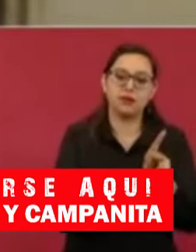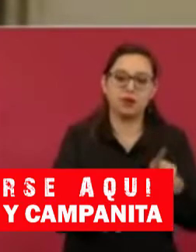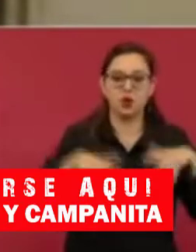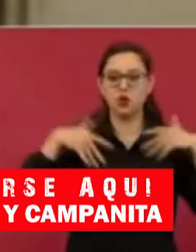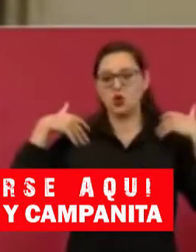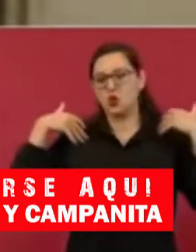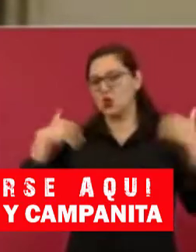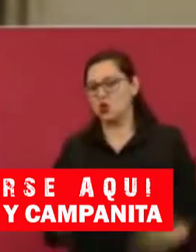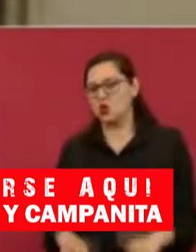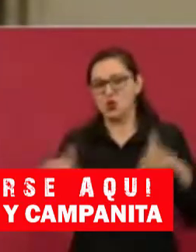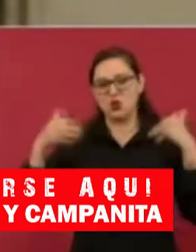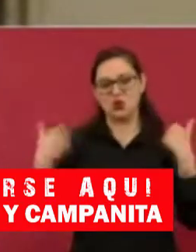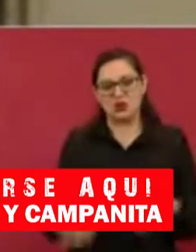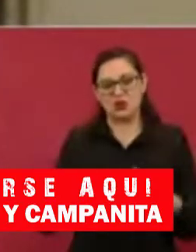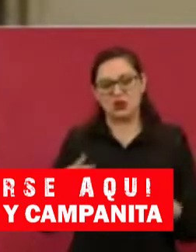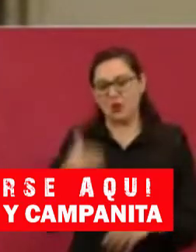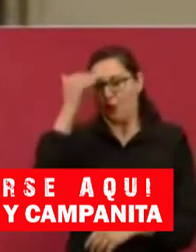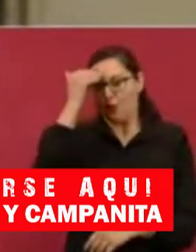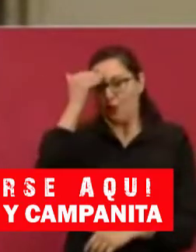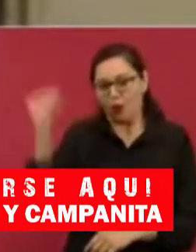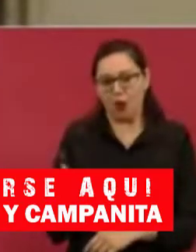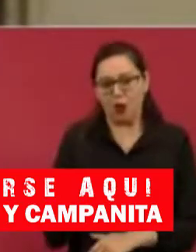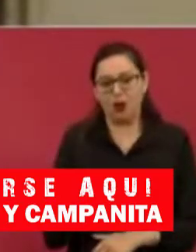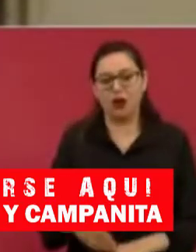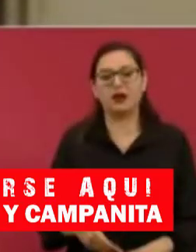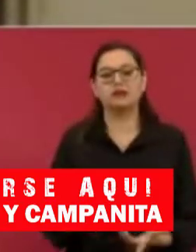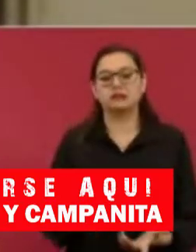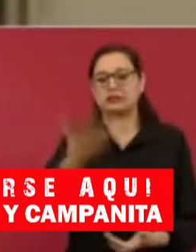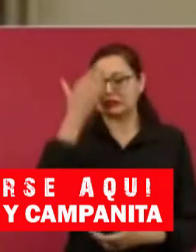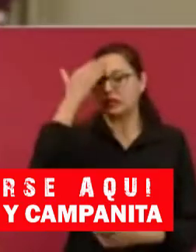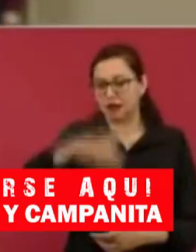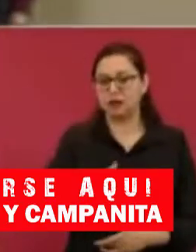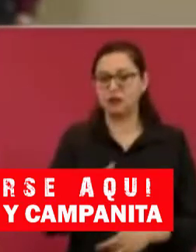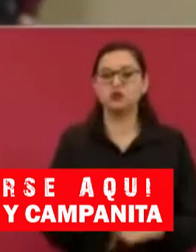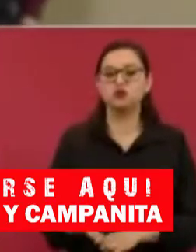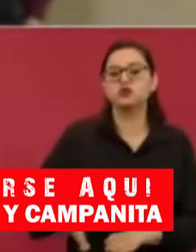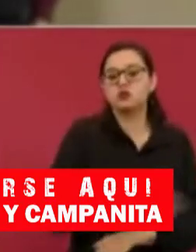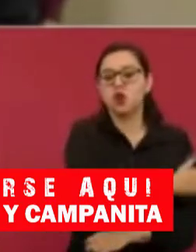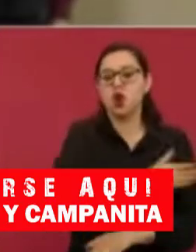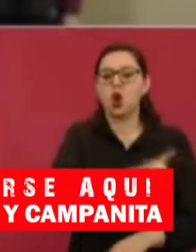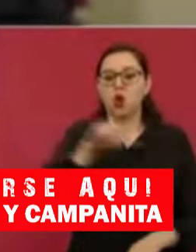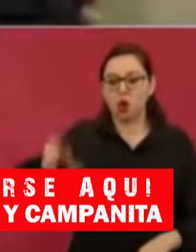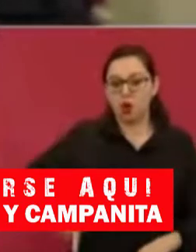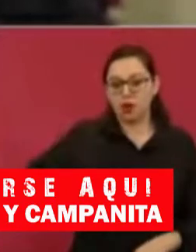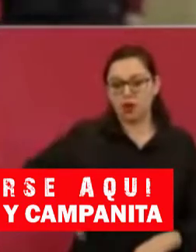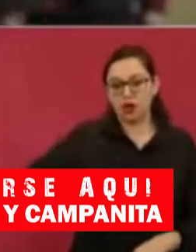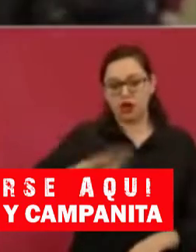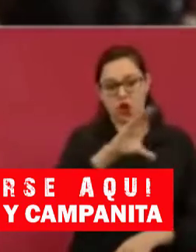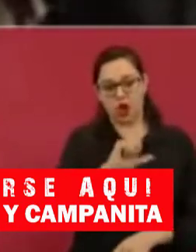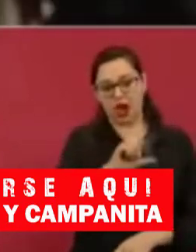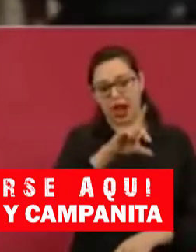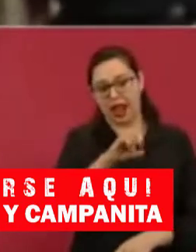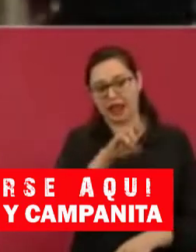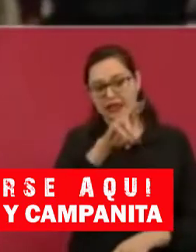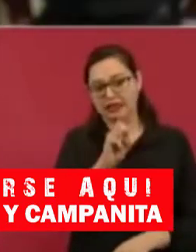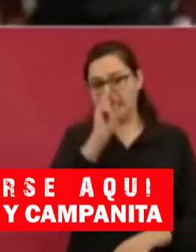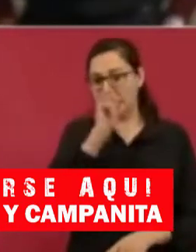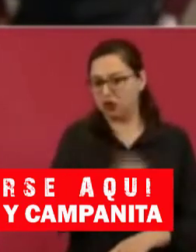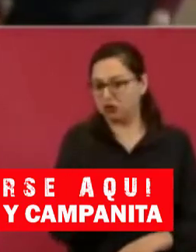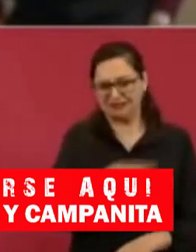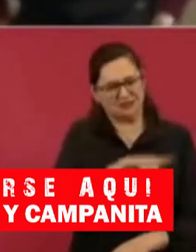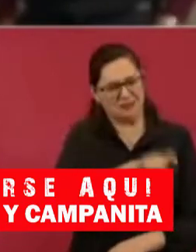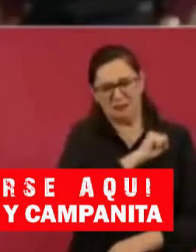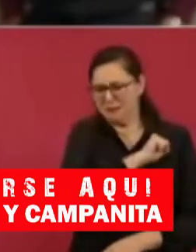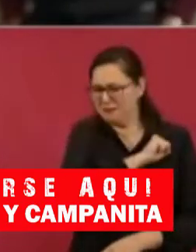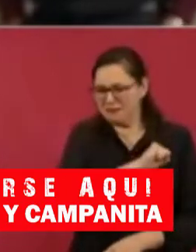esto, presidente, porque bueno, sabemos que el gobierno de Felipe Calderón fue un gobierno criminal. Incluso el juicio social ya ha calificado a